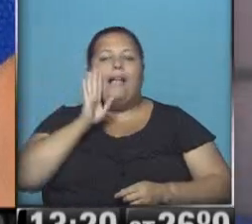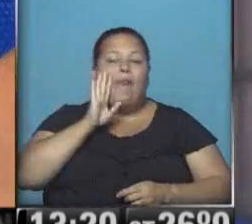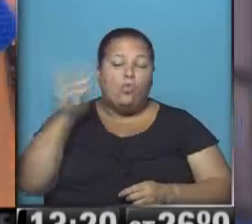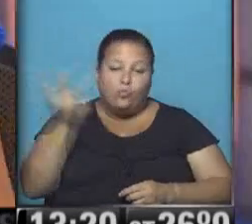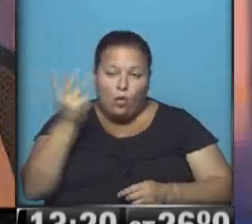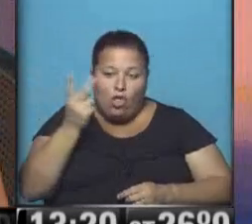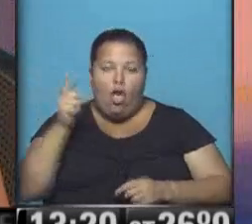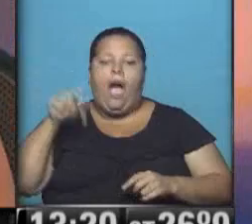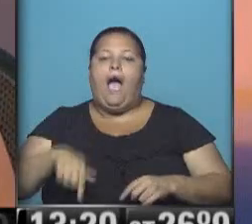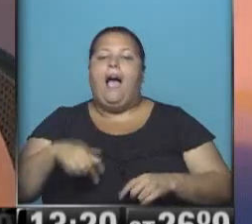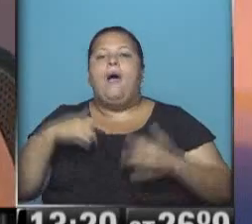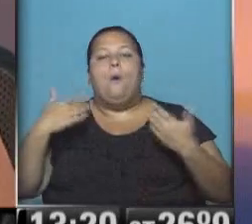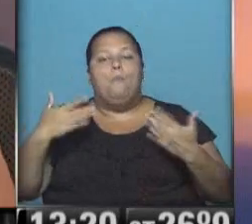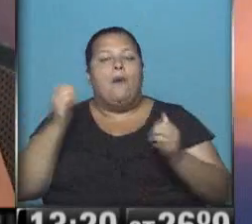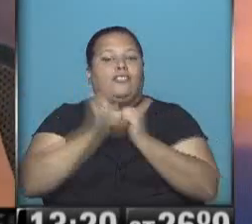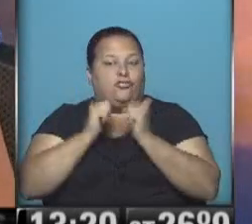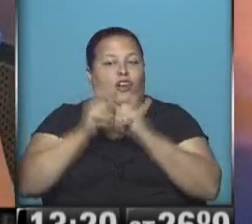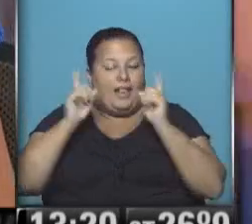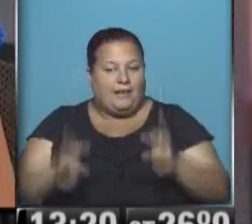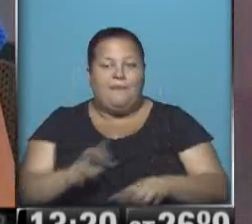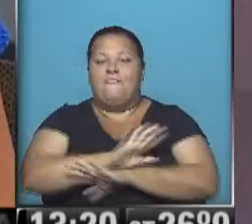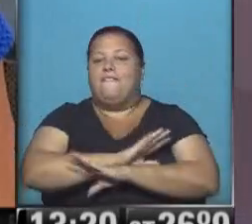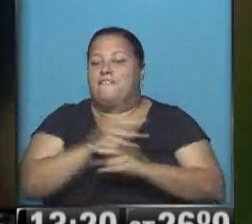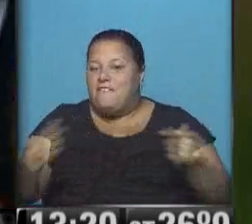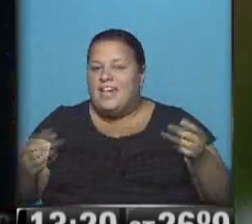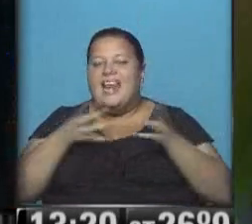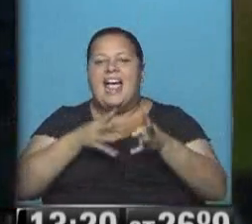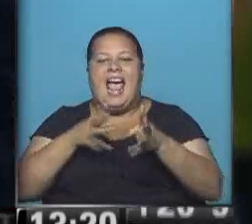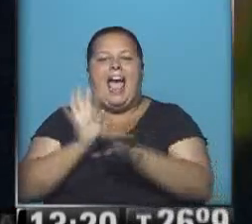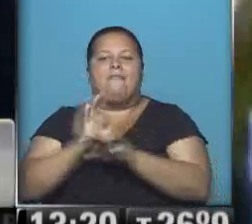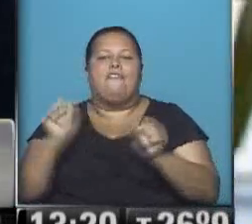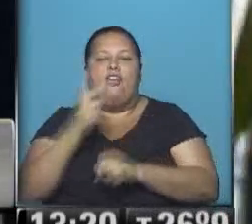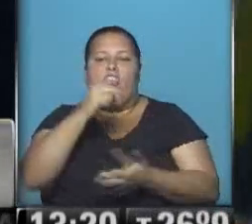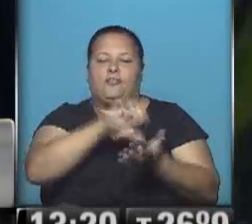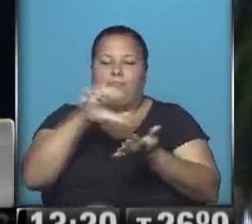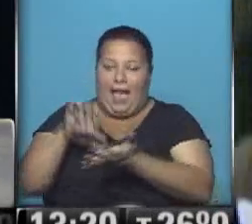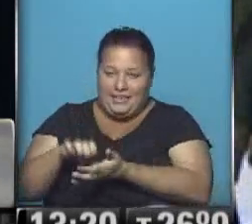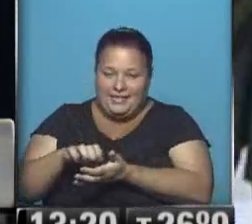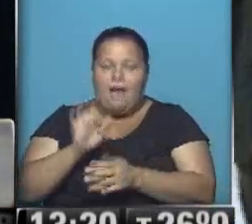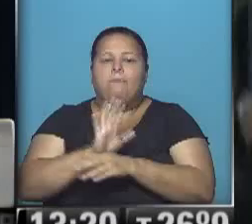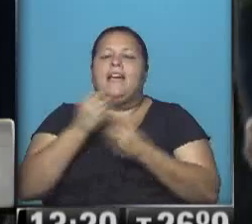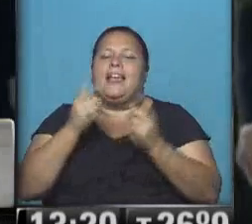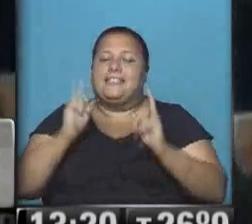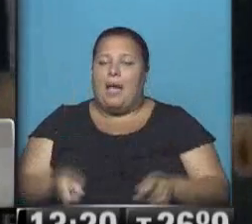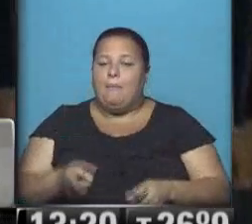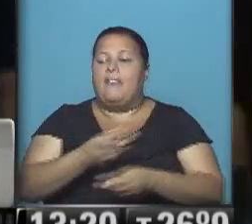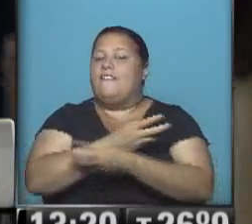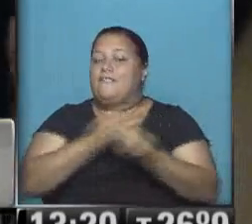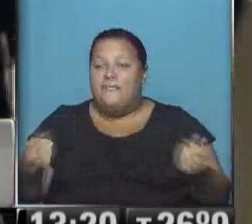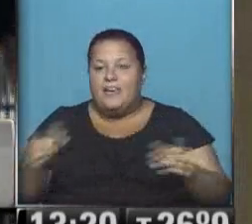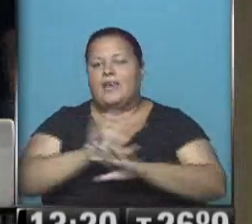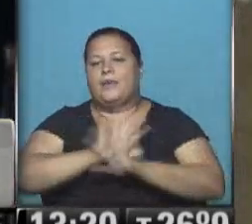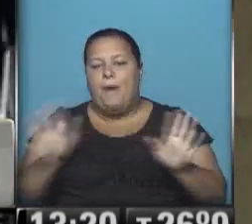Unidos está ocurriendo algo que puede ser histórico, es el final de la Guerra Fría entre dos países y lo que puede significar además definitivamente el